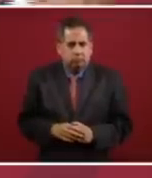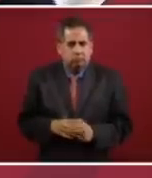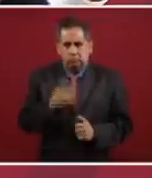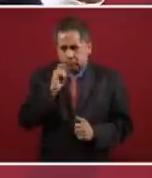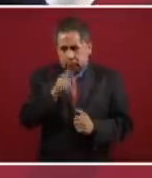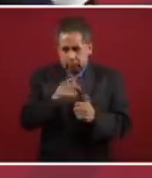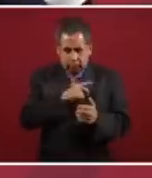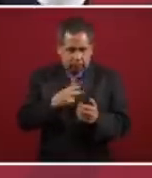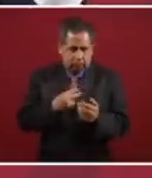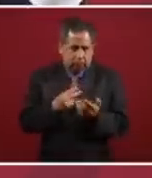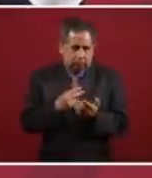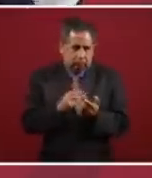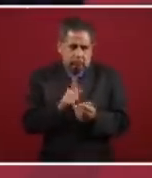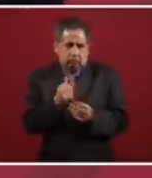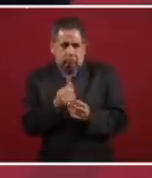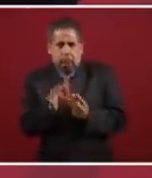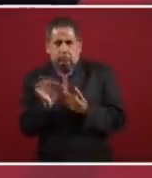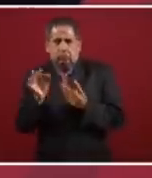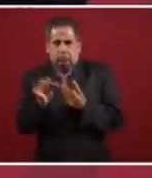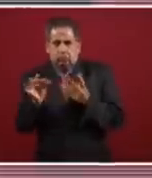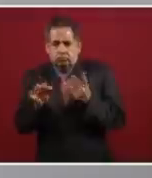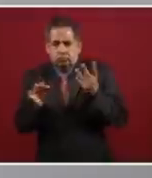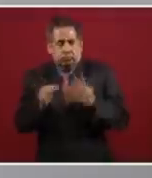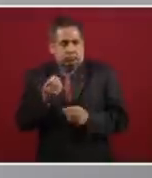tiene que haber salida, ¿cómo no?